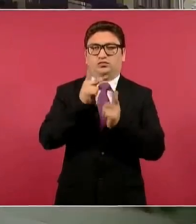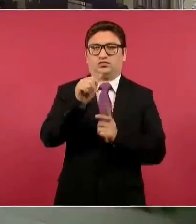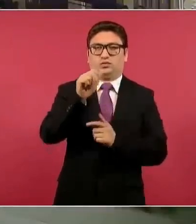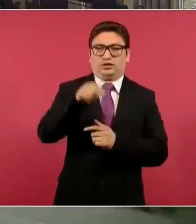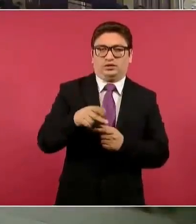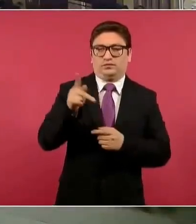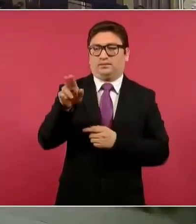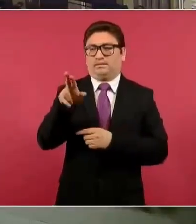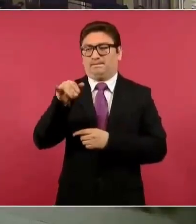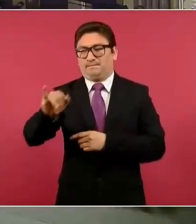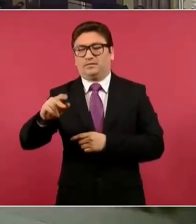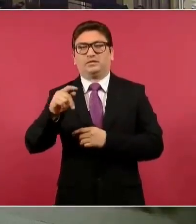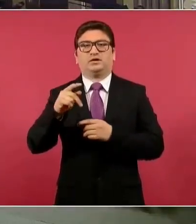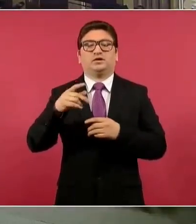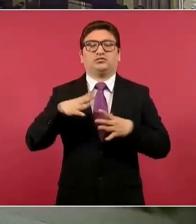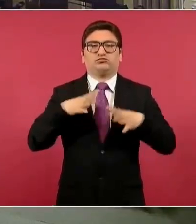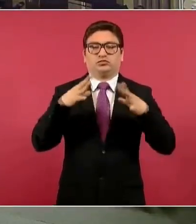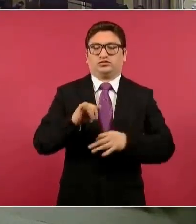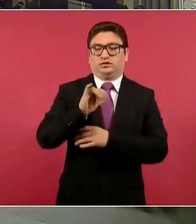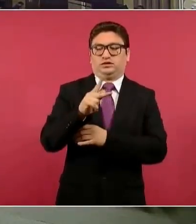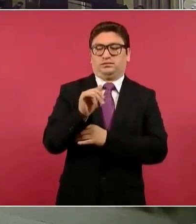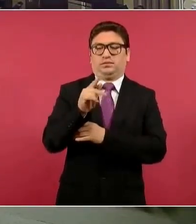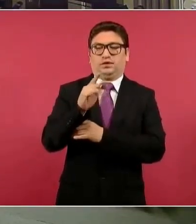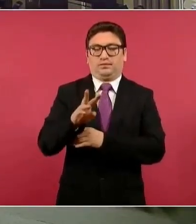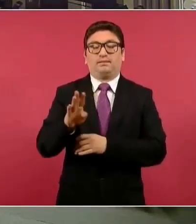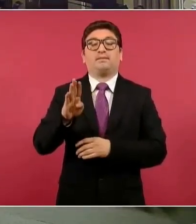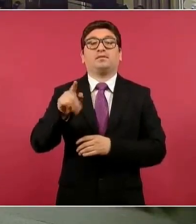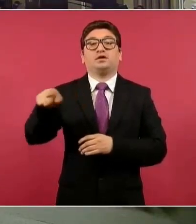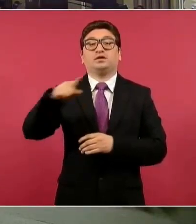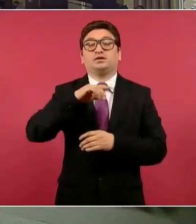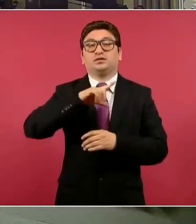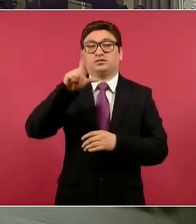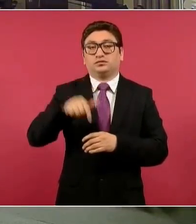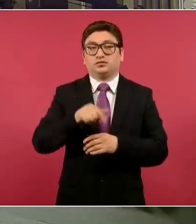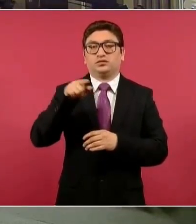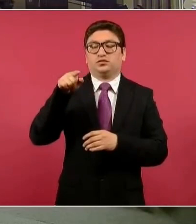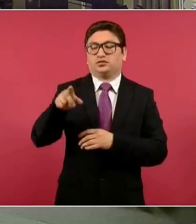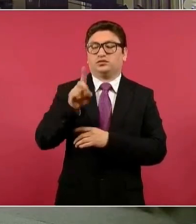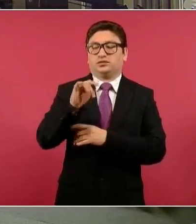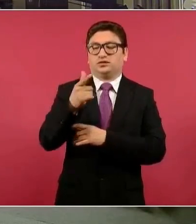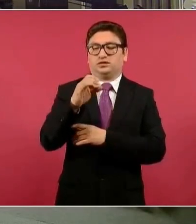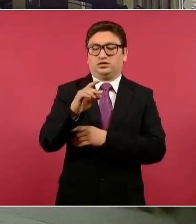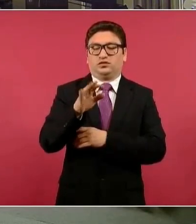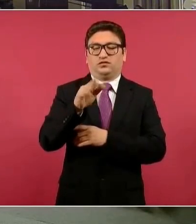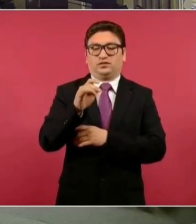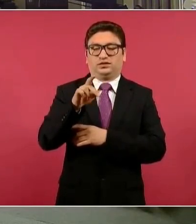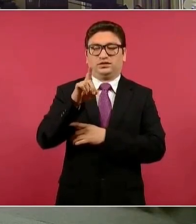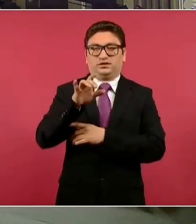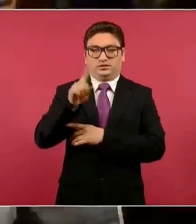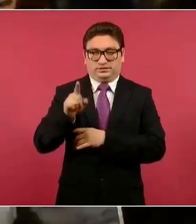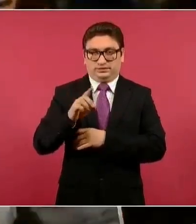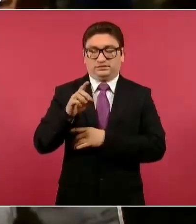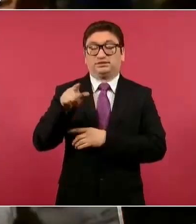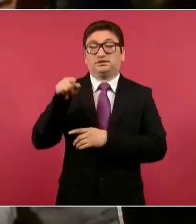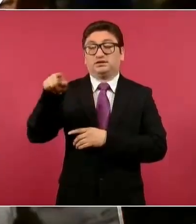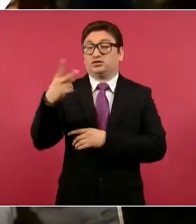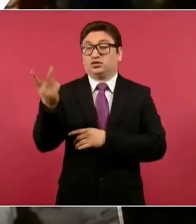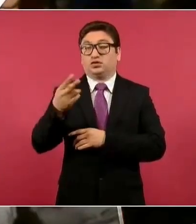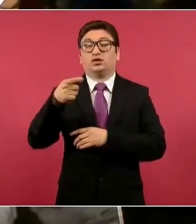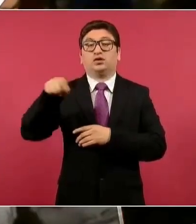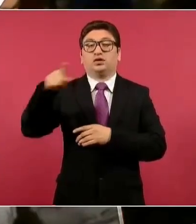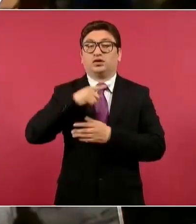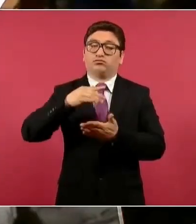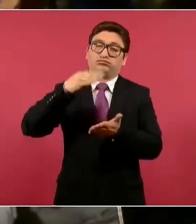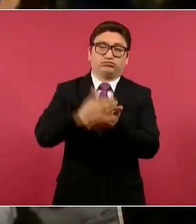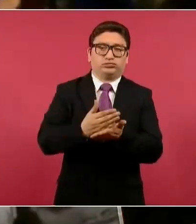aprobaron la creación del IPAP y en el Congreso Diego Fernández de Ceballos y Fauci Handam pusieron freno